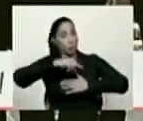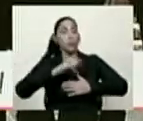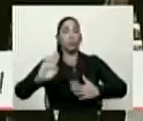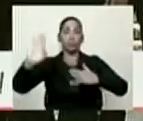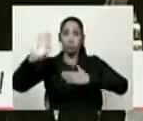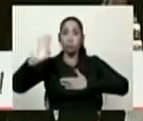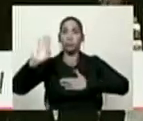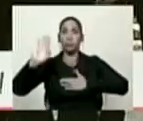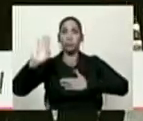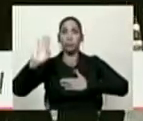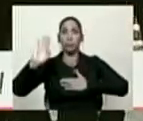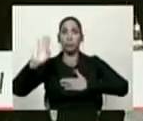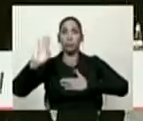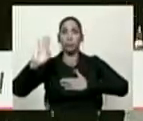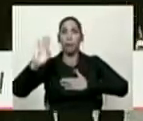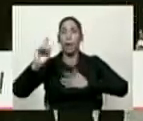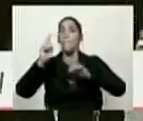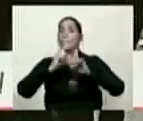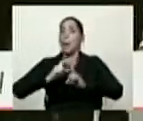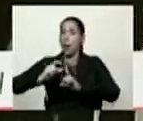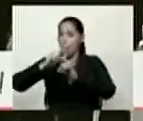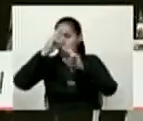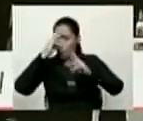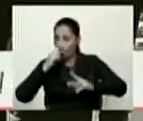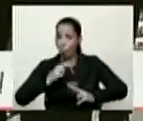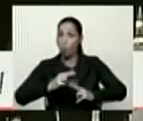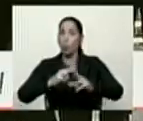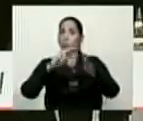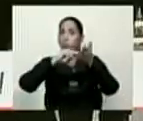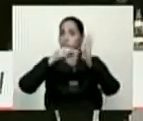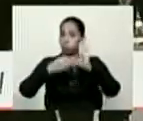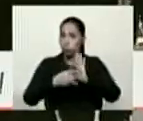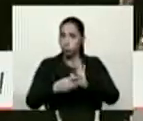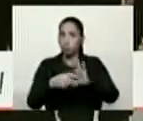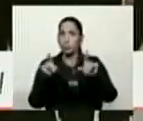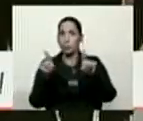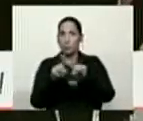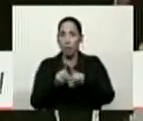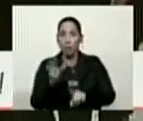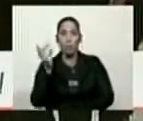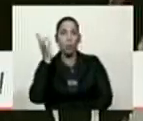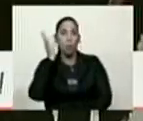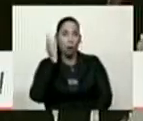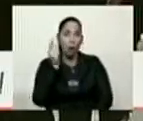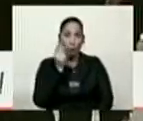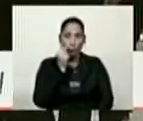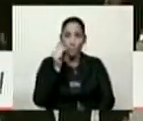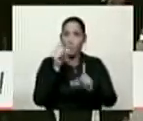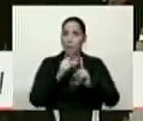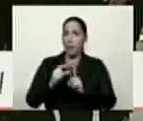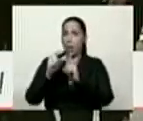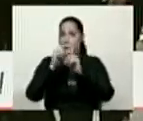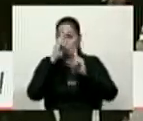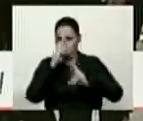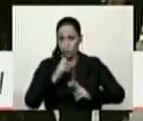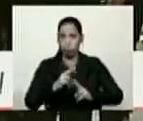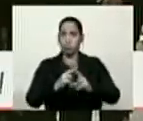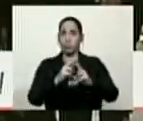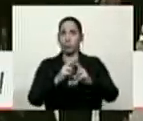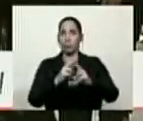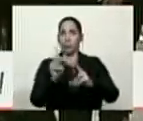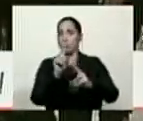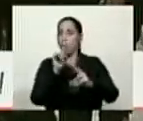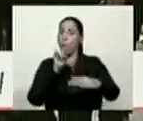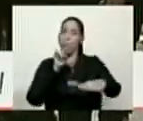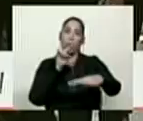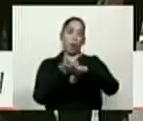nosotros un juramento es palabra de honor, palabra de mujer, palabra de hombre. No